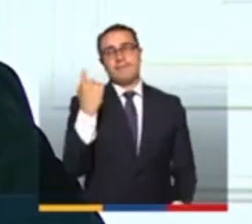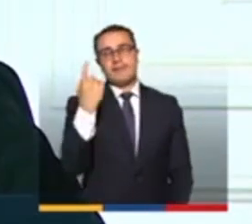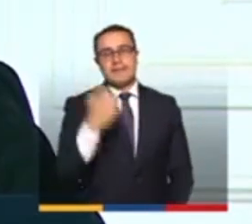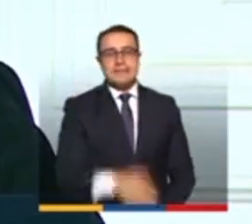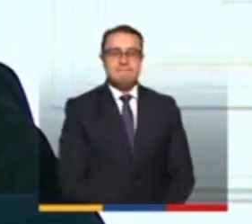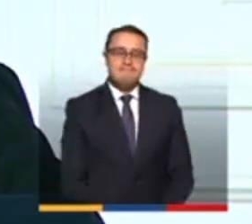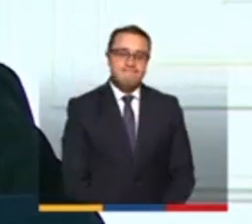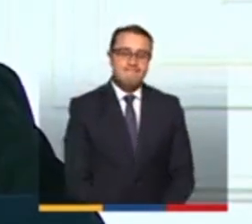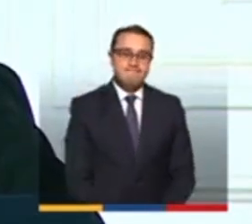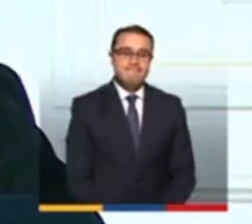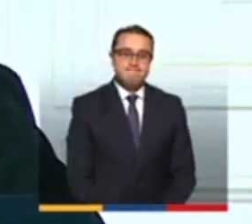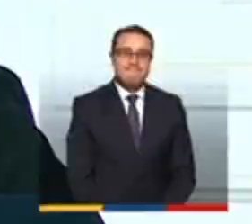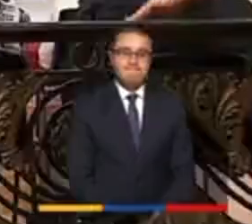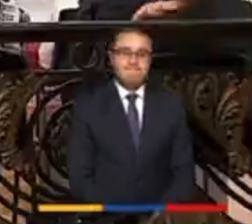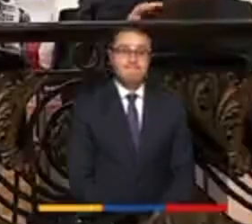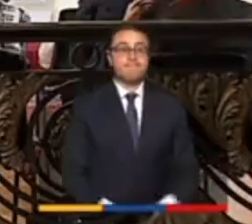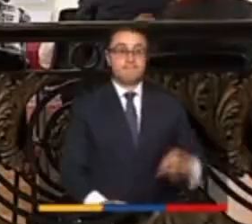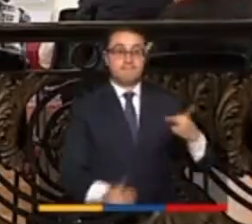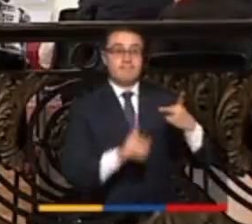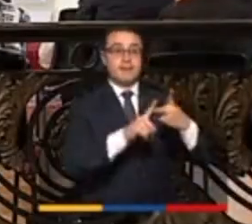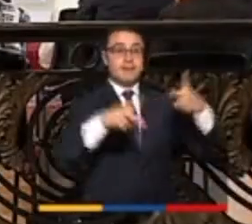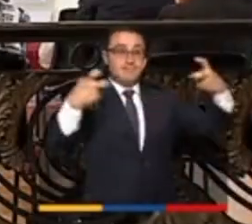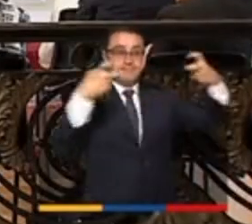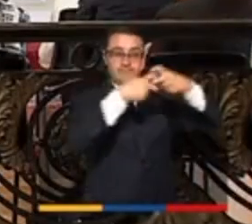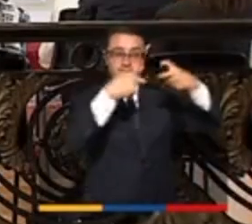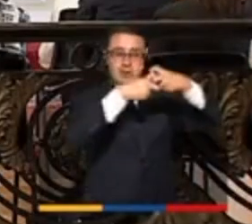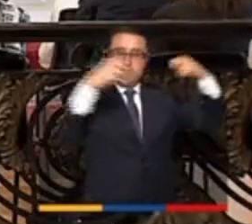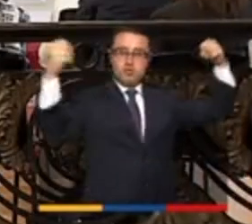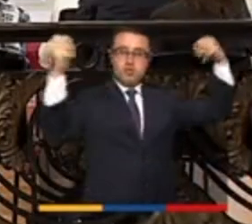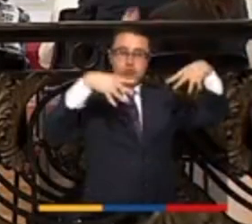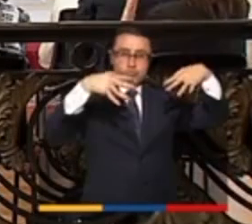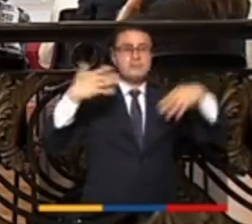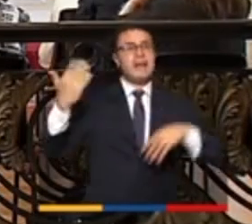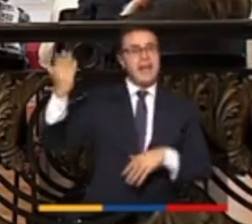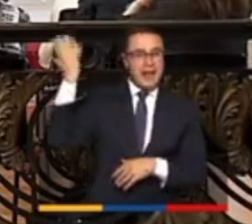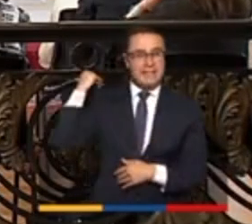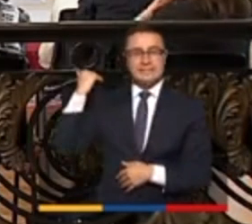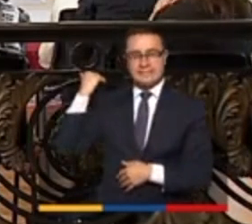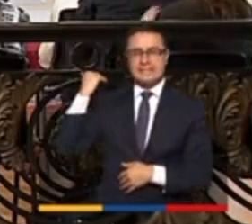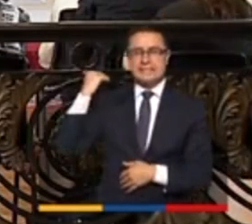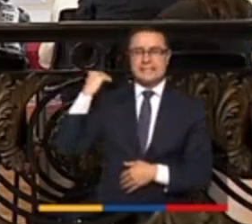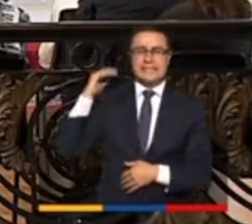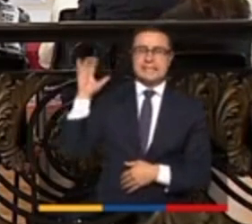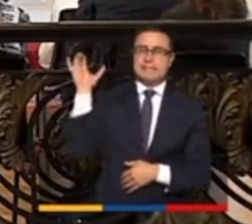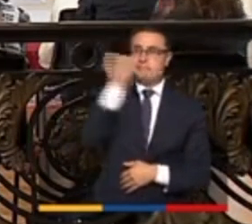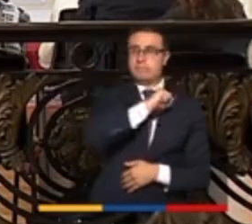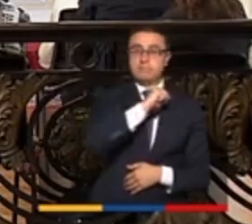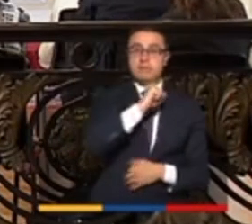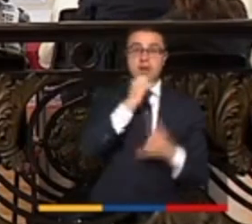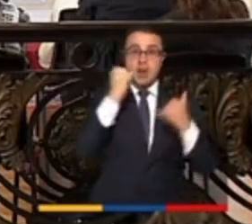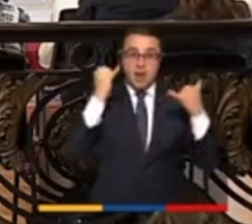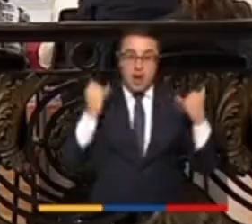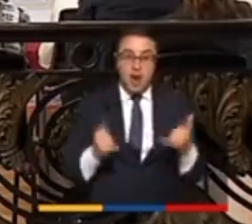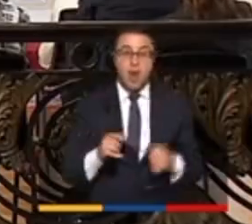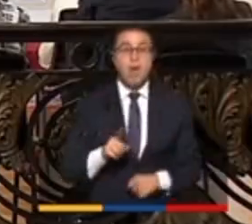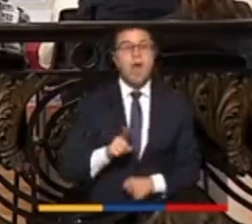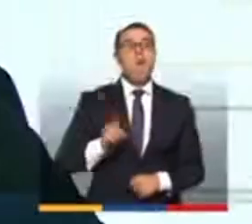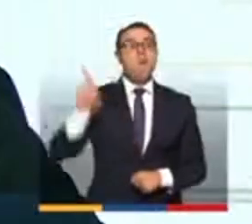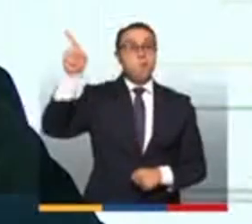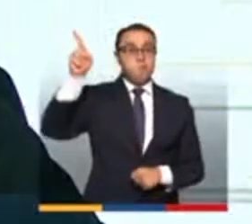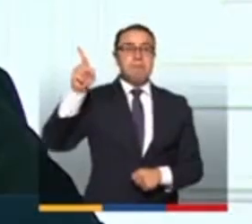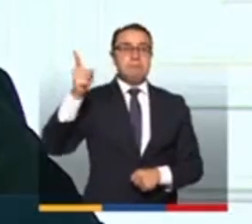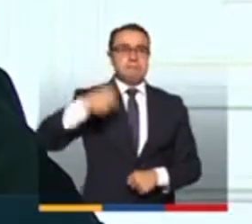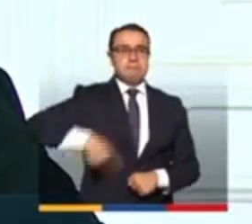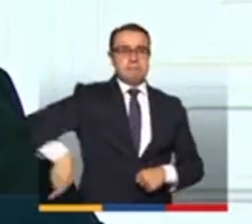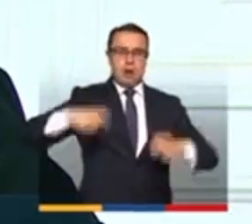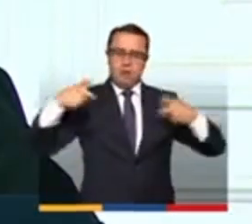Desde el punto de vista de la energía eléctrica, lo vimos en los días pasados, hay un oligopolio de la generación de la